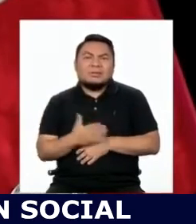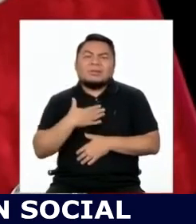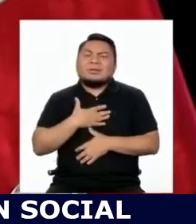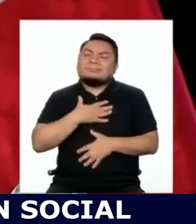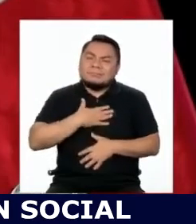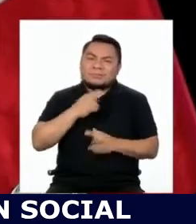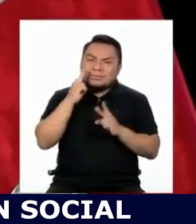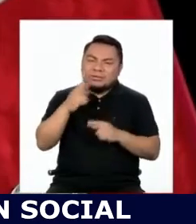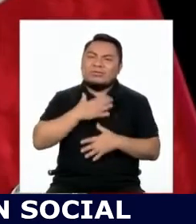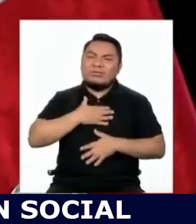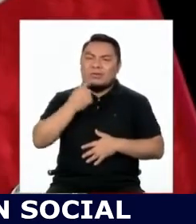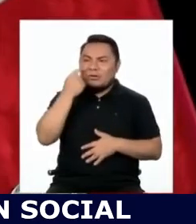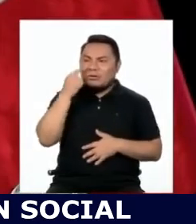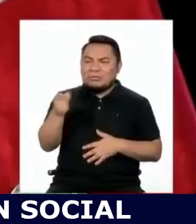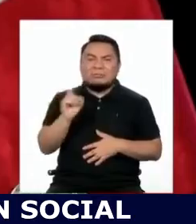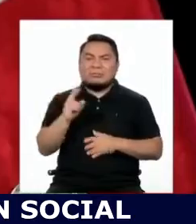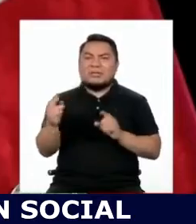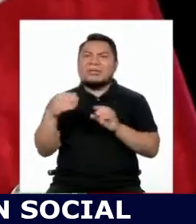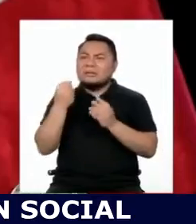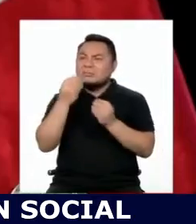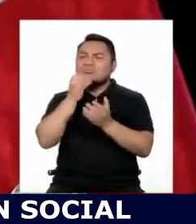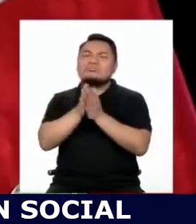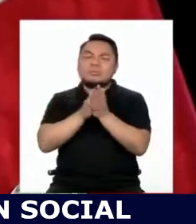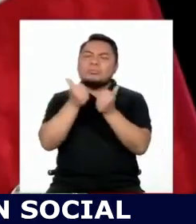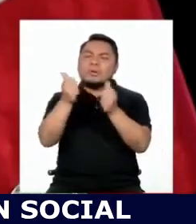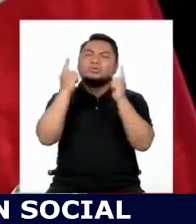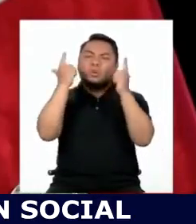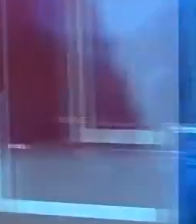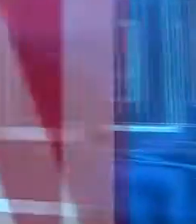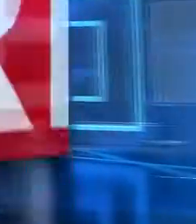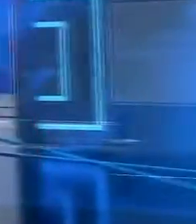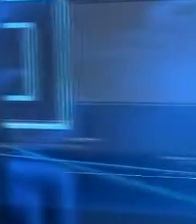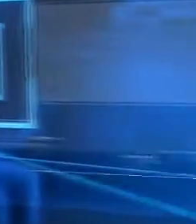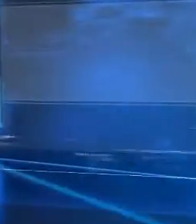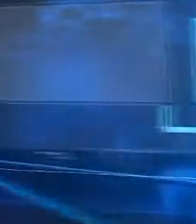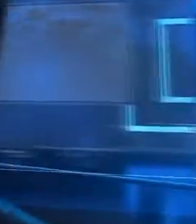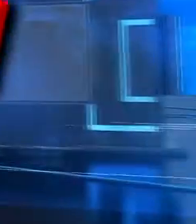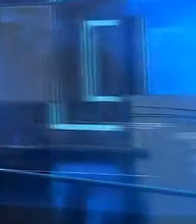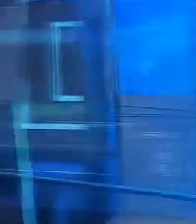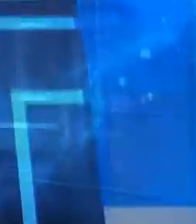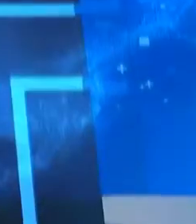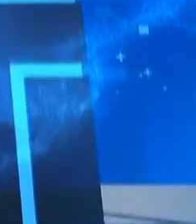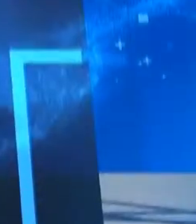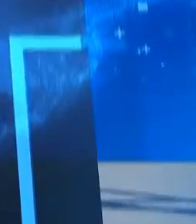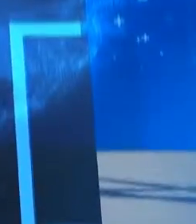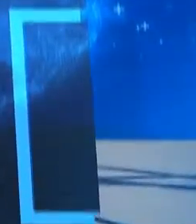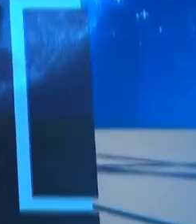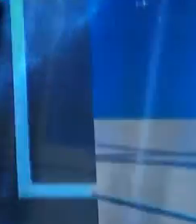distanciamiento necesario para evitar los contagios. A